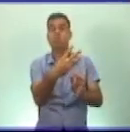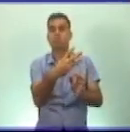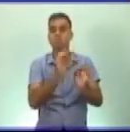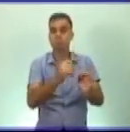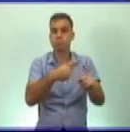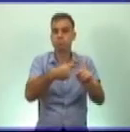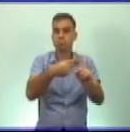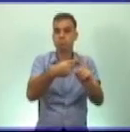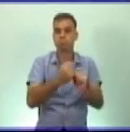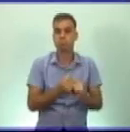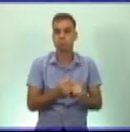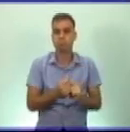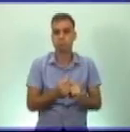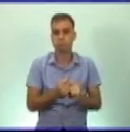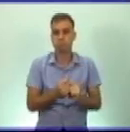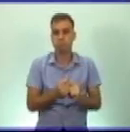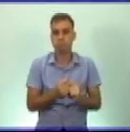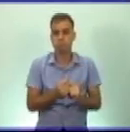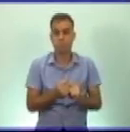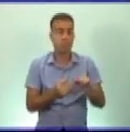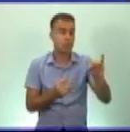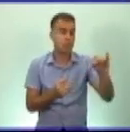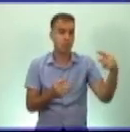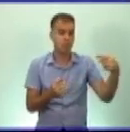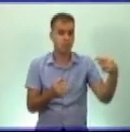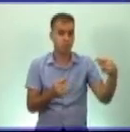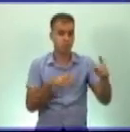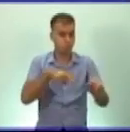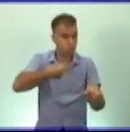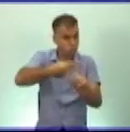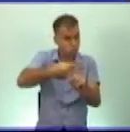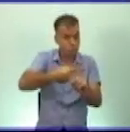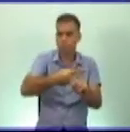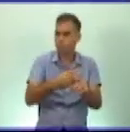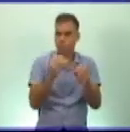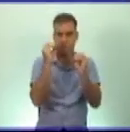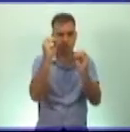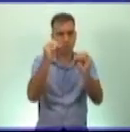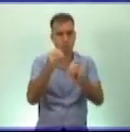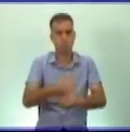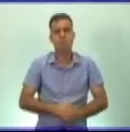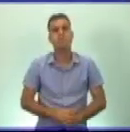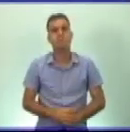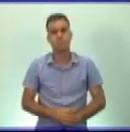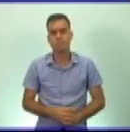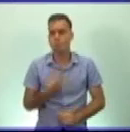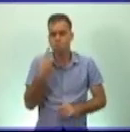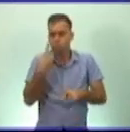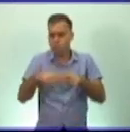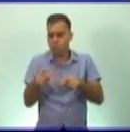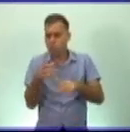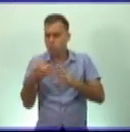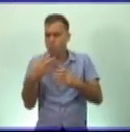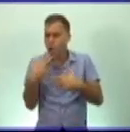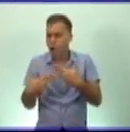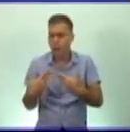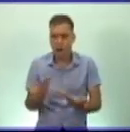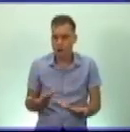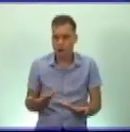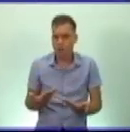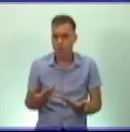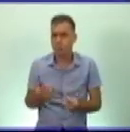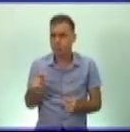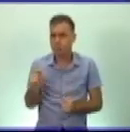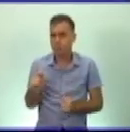por 2, 6 negativo, y que su suma algebraica es 0. Pero fíjense que hay otra forma de hacerlo. Recuerden que el aluminio es un